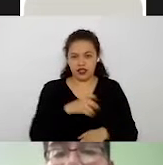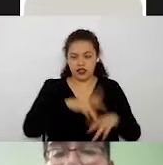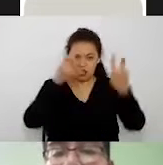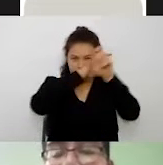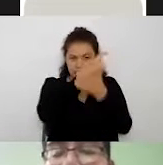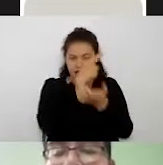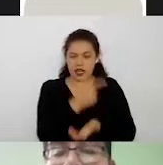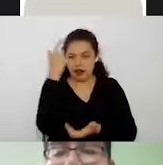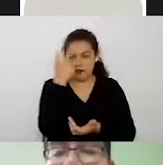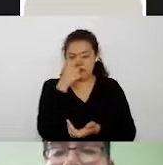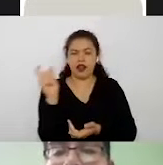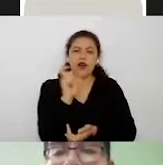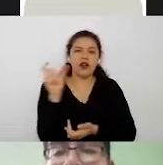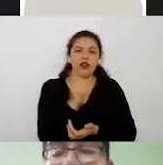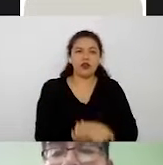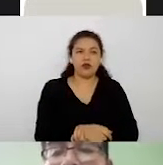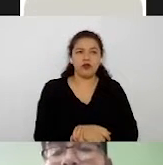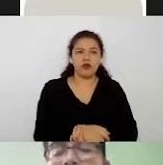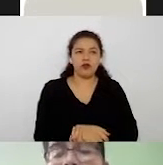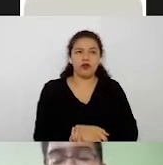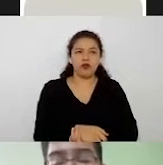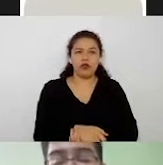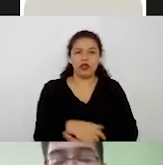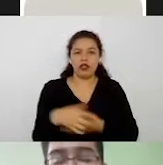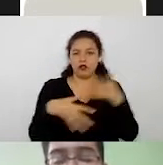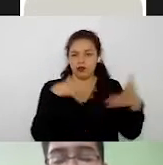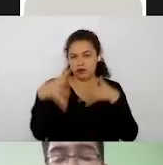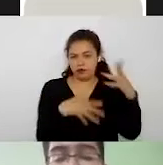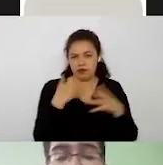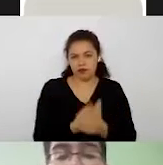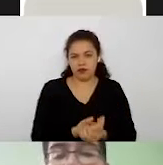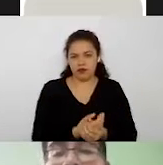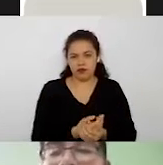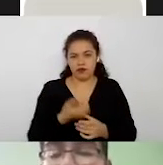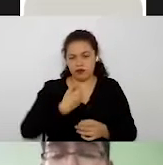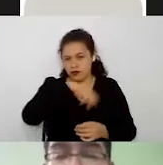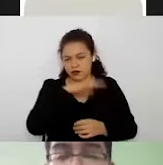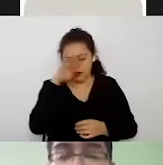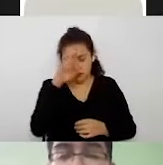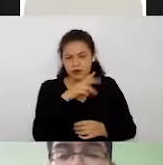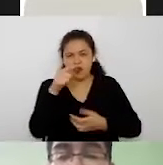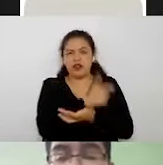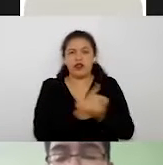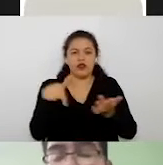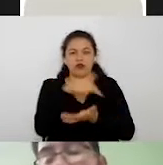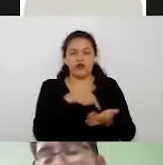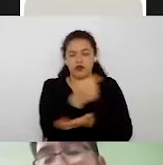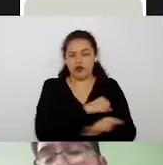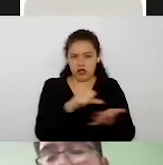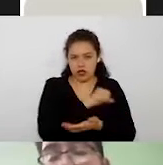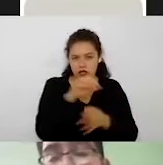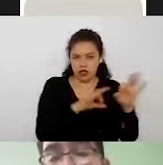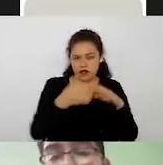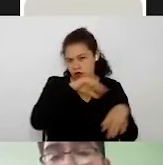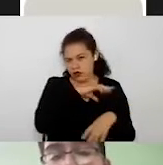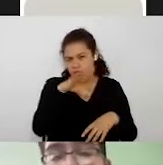cuanto a, por ejemplo, un desastre. Supongamos que ahorita en nuestro centro de trabajo donde estemos, esperemos que